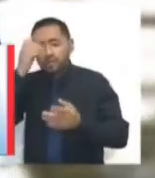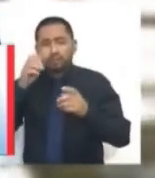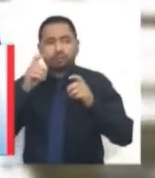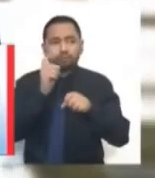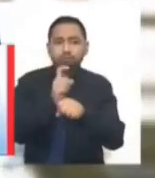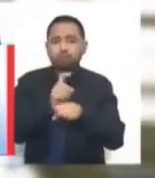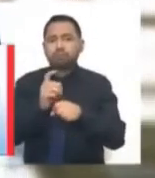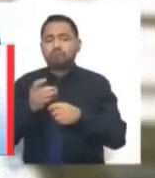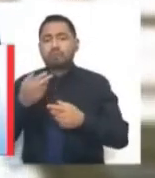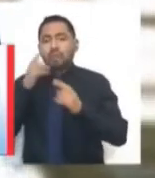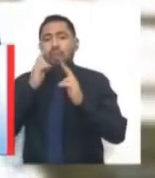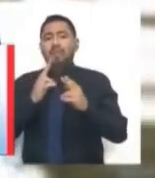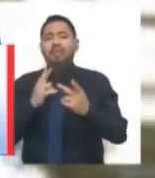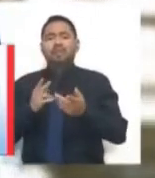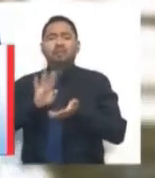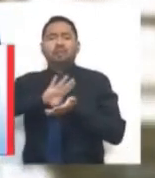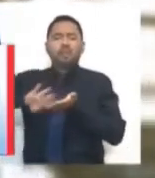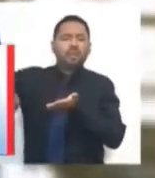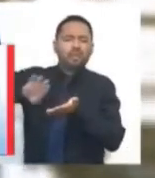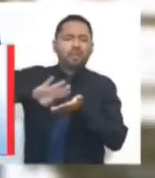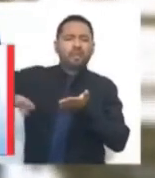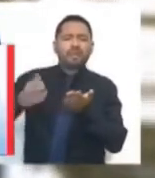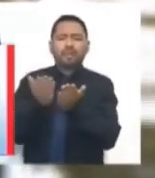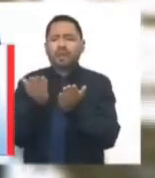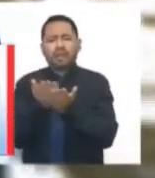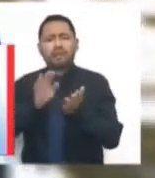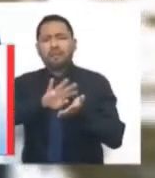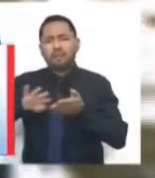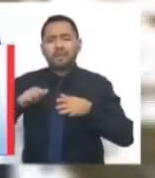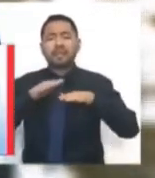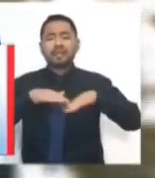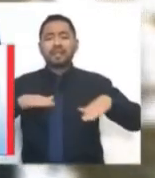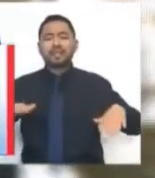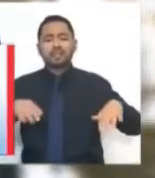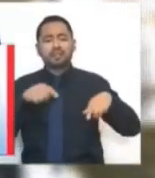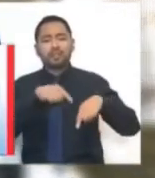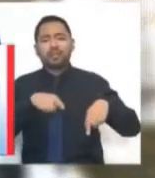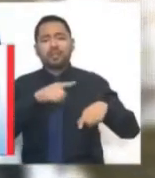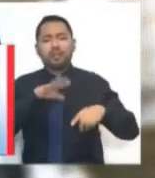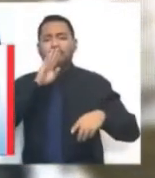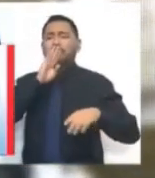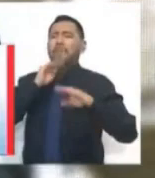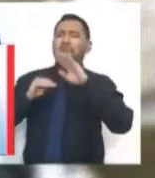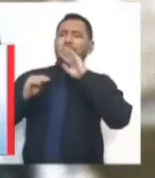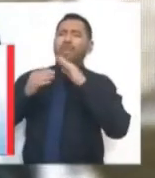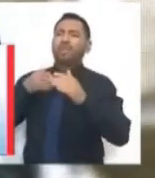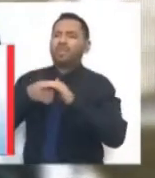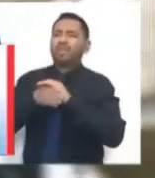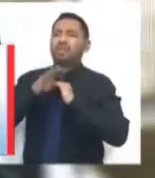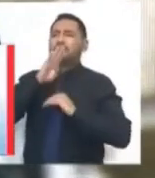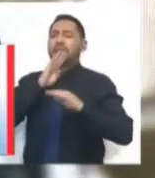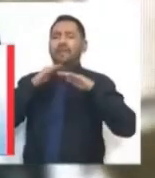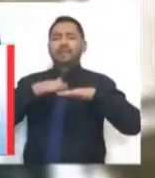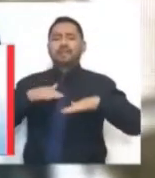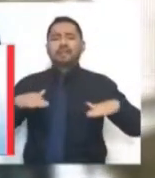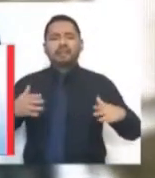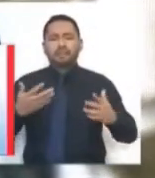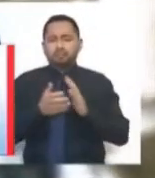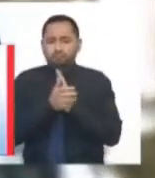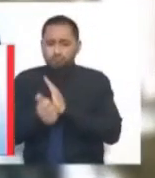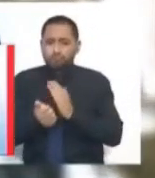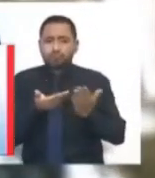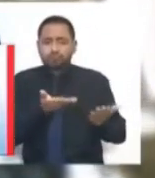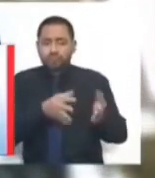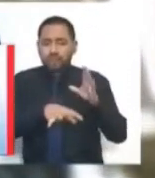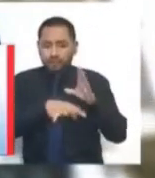privilegio y una discriminación con la educación. Los niños no pueden seguir frustrándose. Los niños tienen